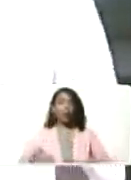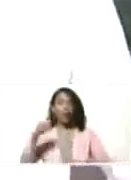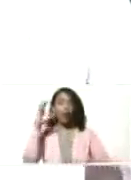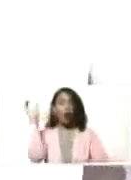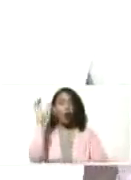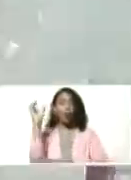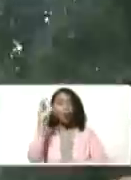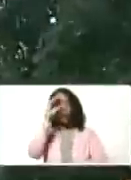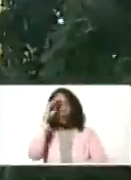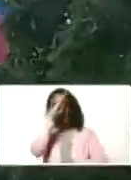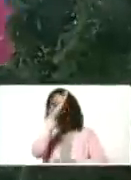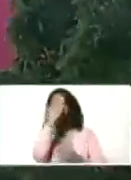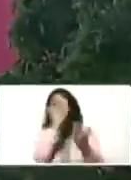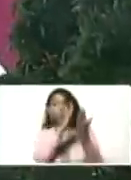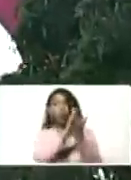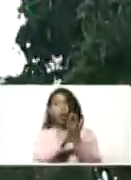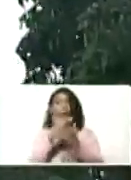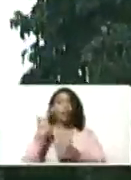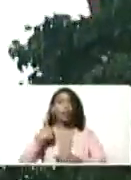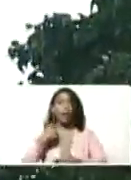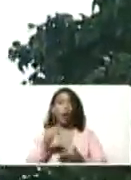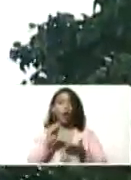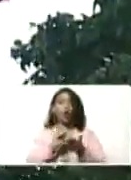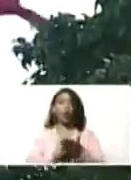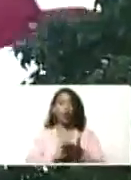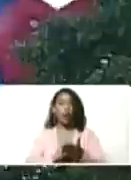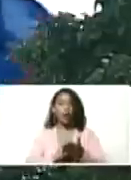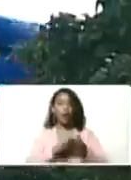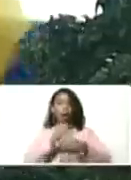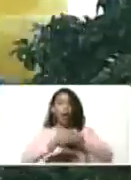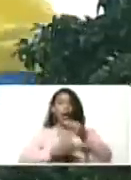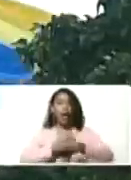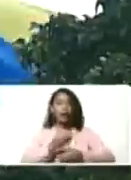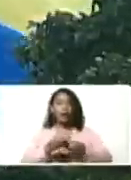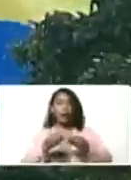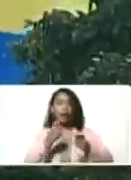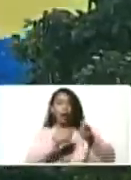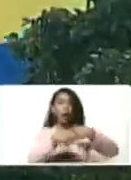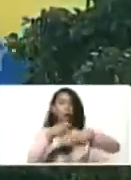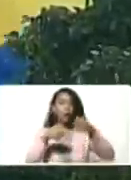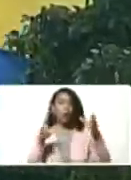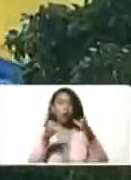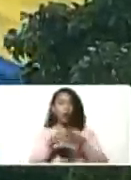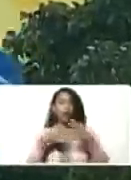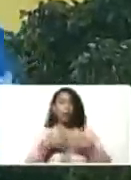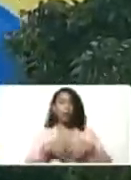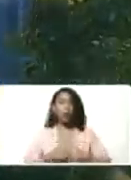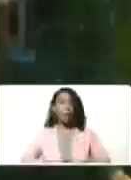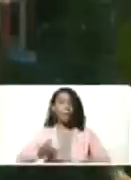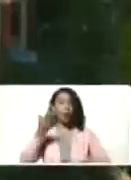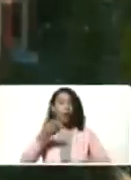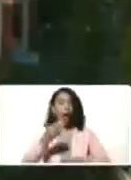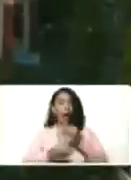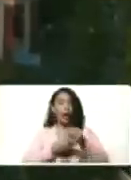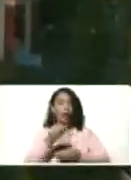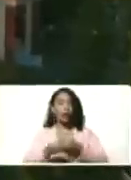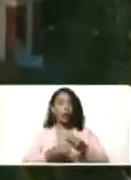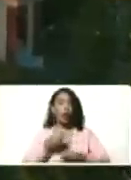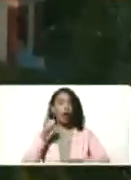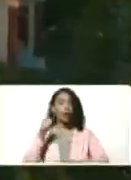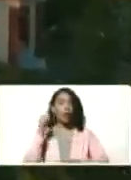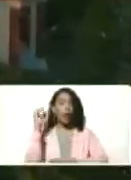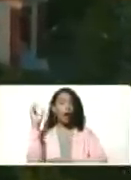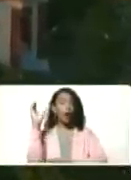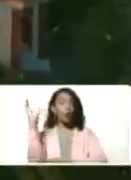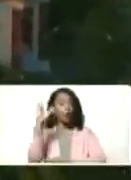Petro. La frontera tiene que recobrar el vigor comercial. Una reunión de empresarios importantes se estará realizando en Cartagena para que